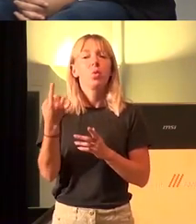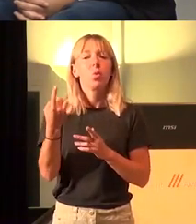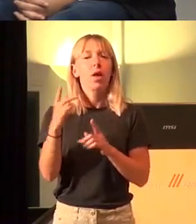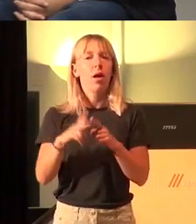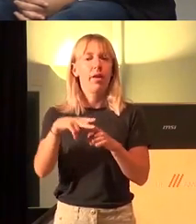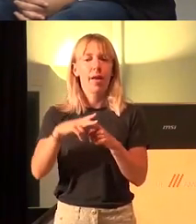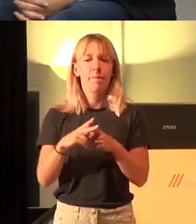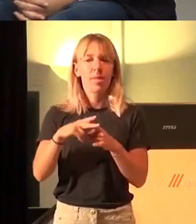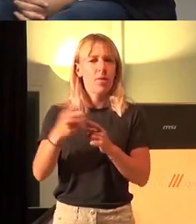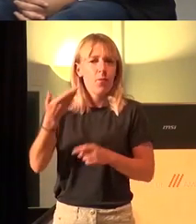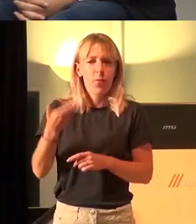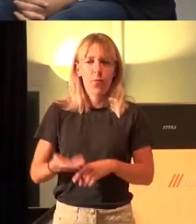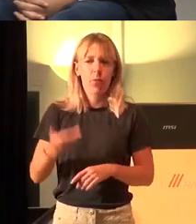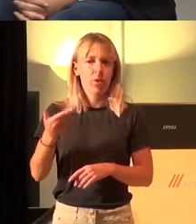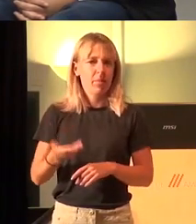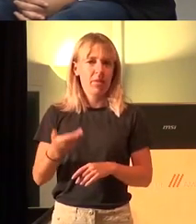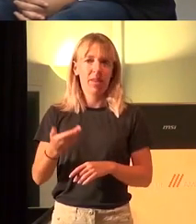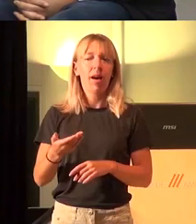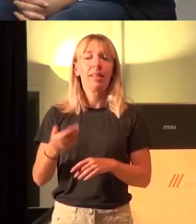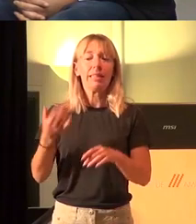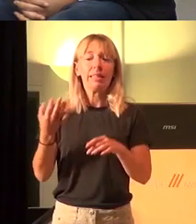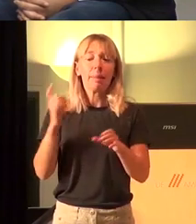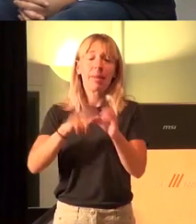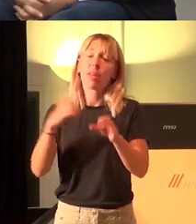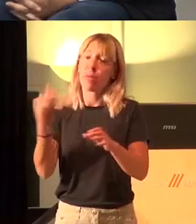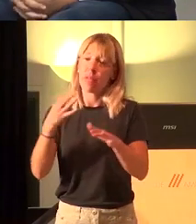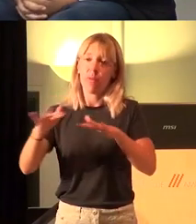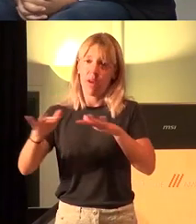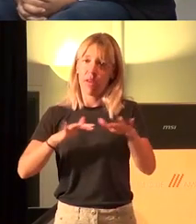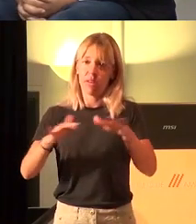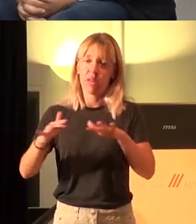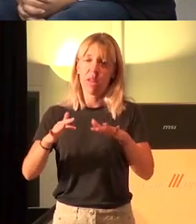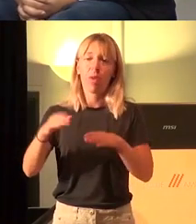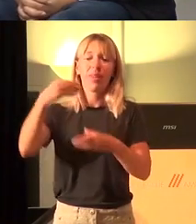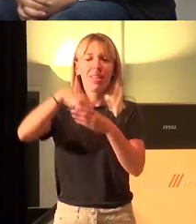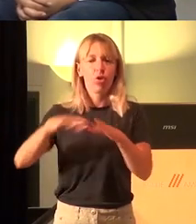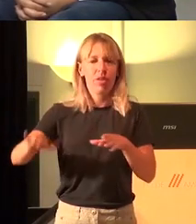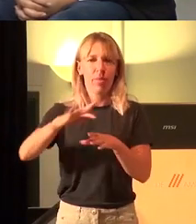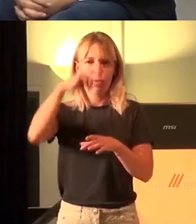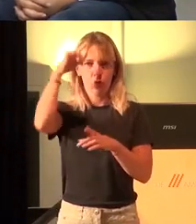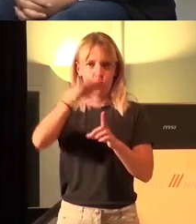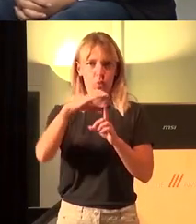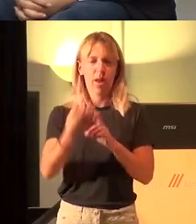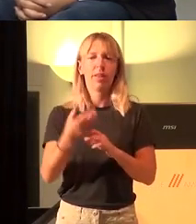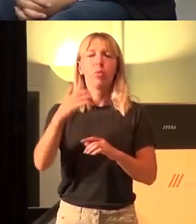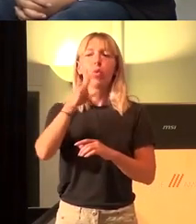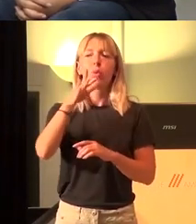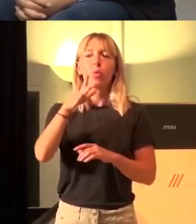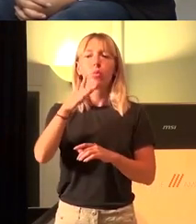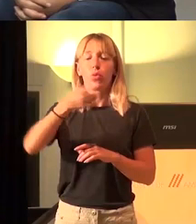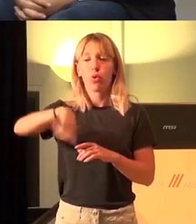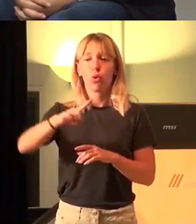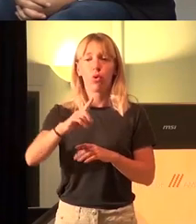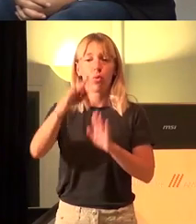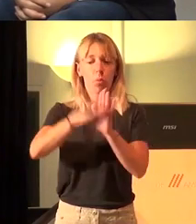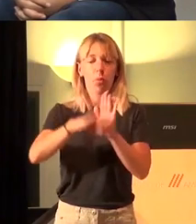es una herramienta fundamental y que tienen que participar activamente en los espacios culturales. De hecho, vosotros habéis tomado